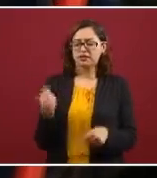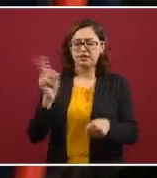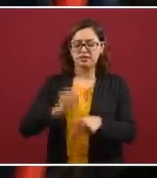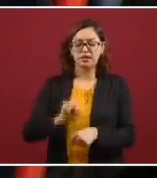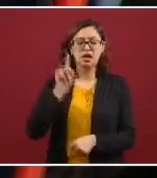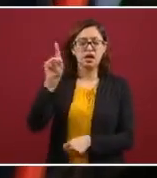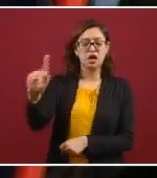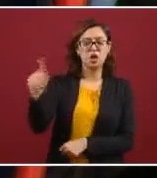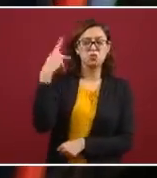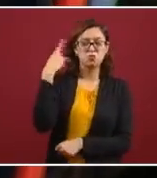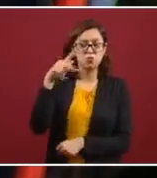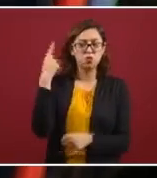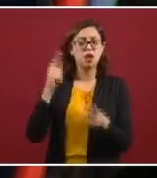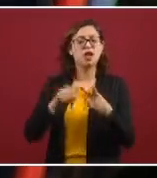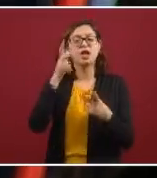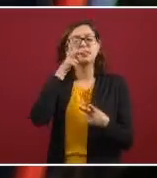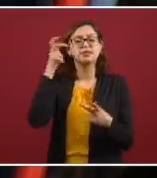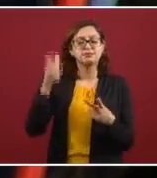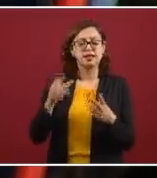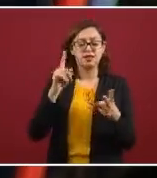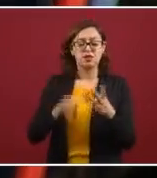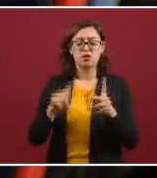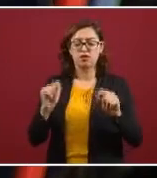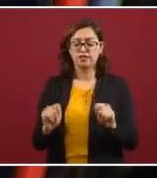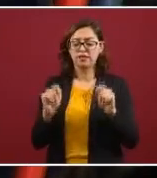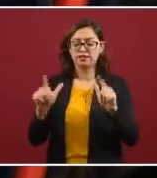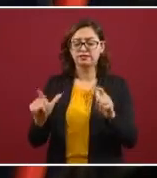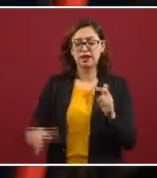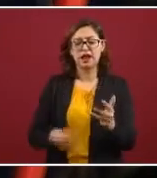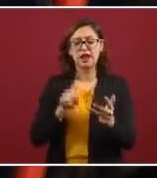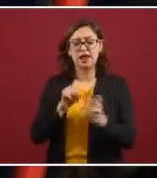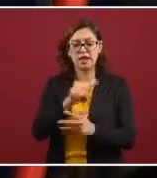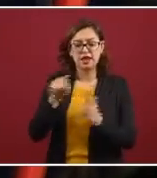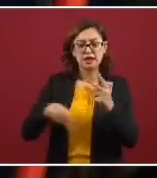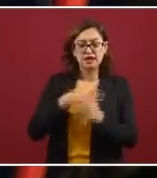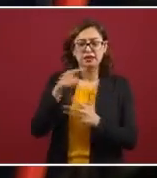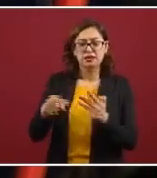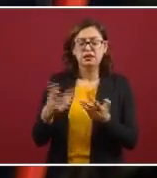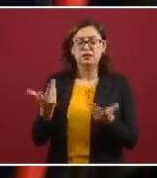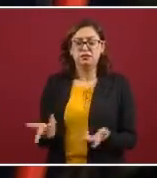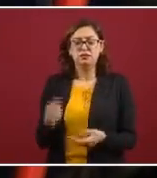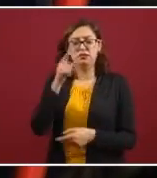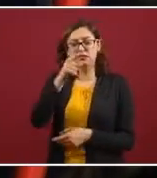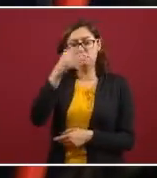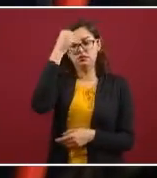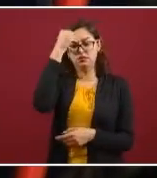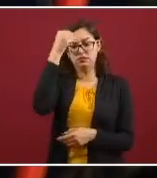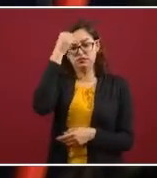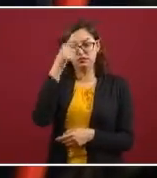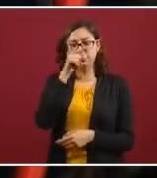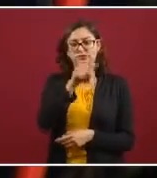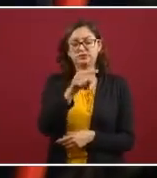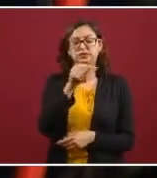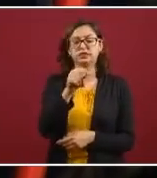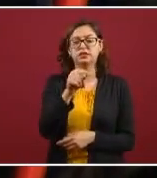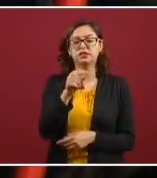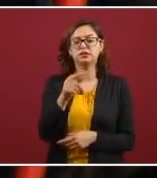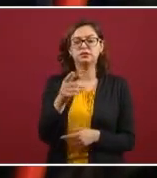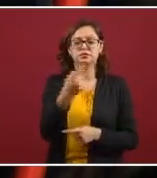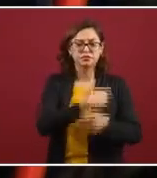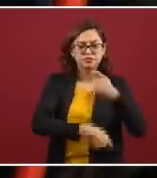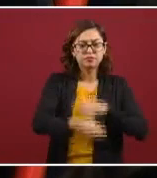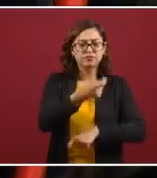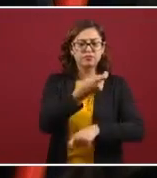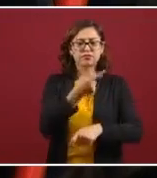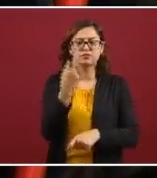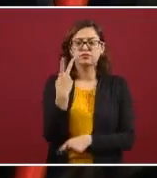de Puebla, Hidalgo, Tlaxcala y otras entidades acuden a los centros de canje de Chapultepec y Tequexquinahuac por dos tipos